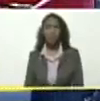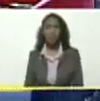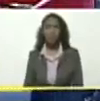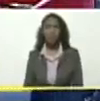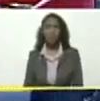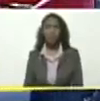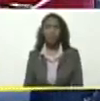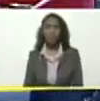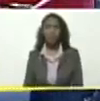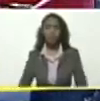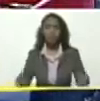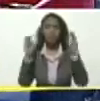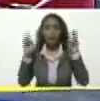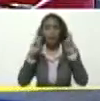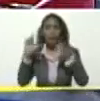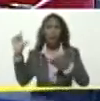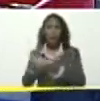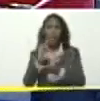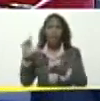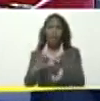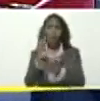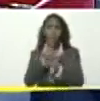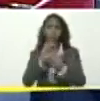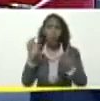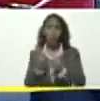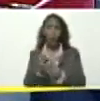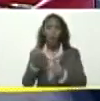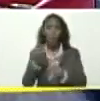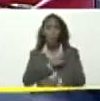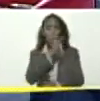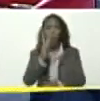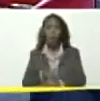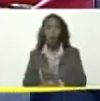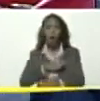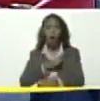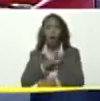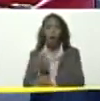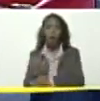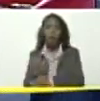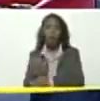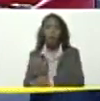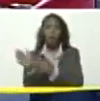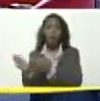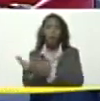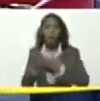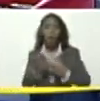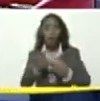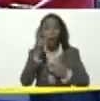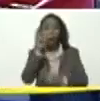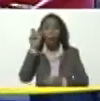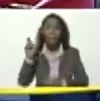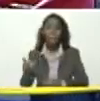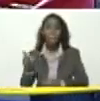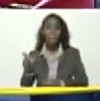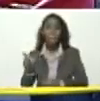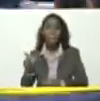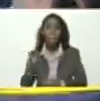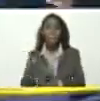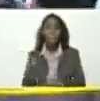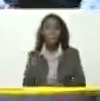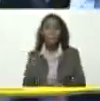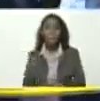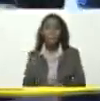En la categoría Libro Artesanal, Poética de Ida Granco, reciben Kenderson Pérez y Tony Romero.